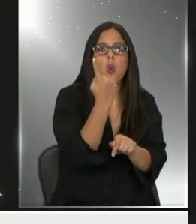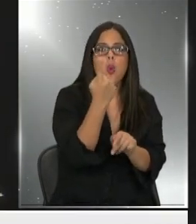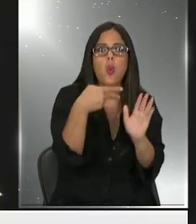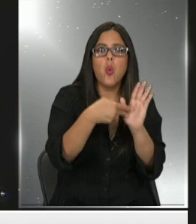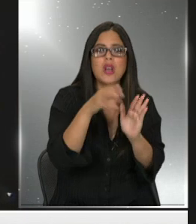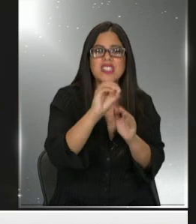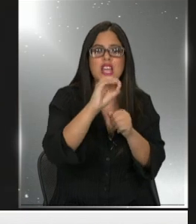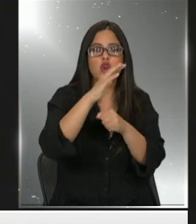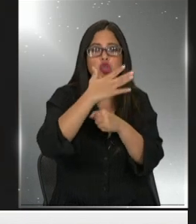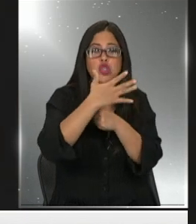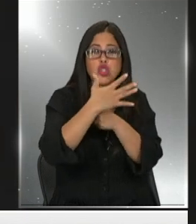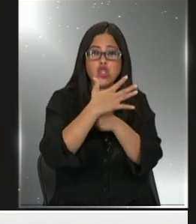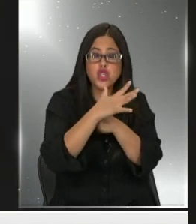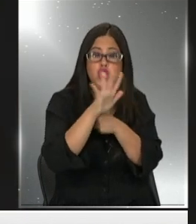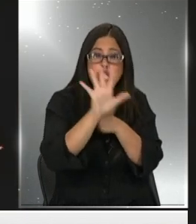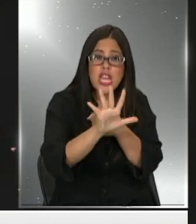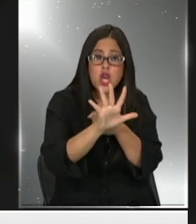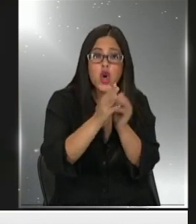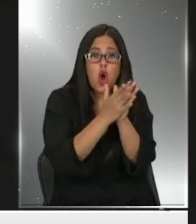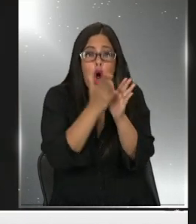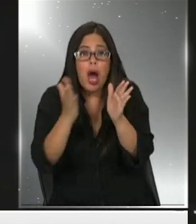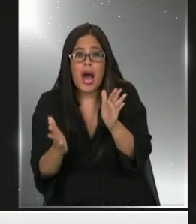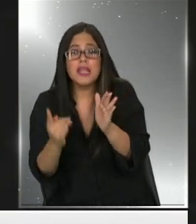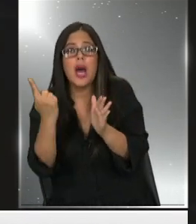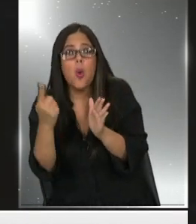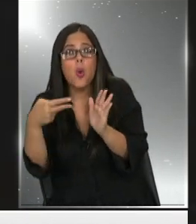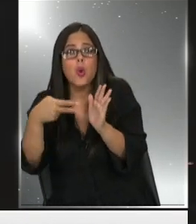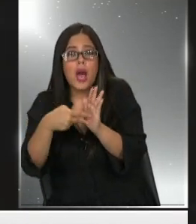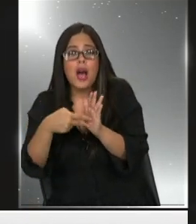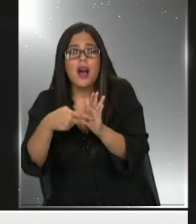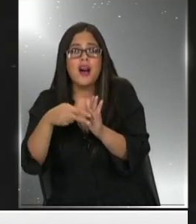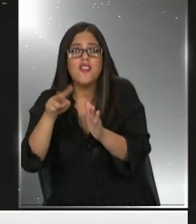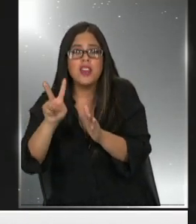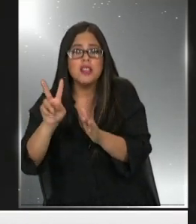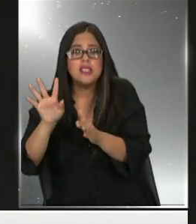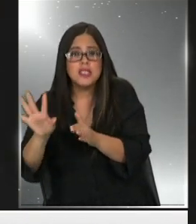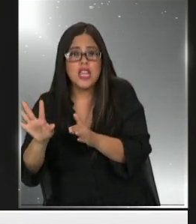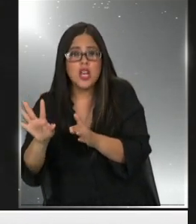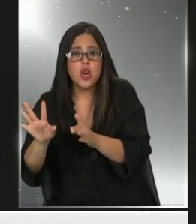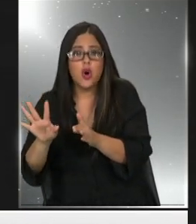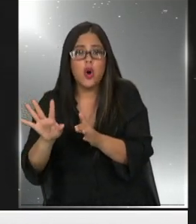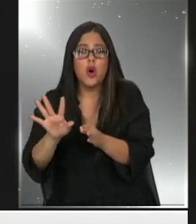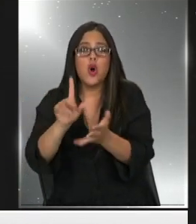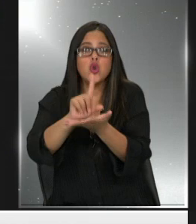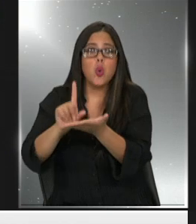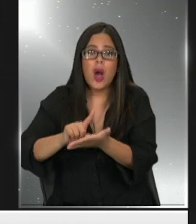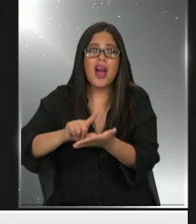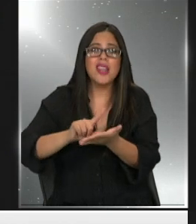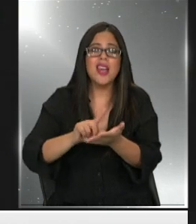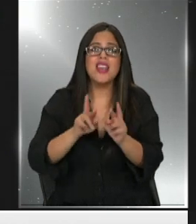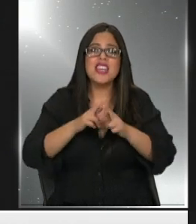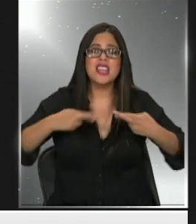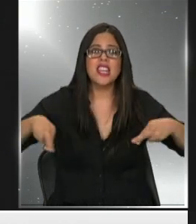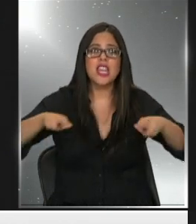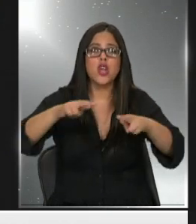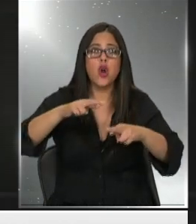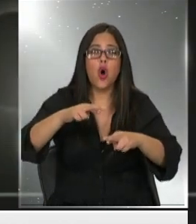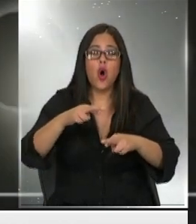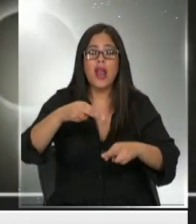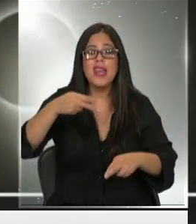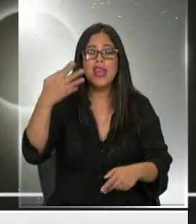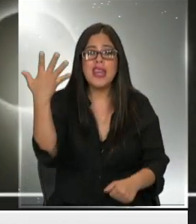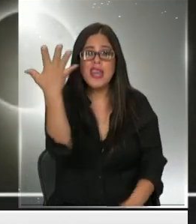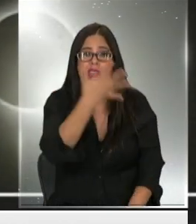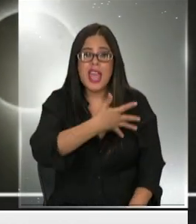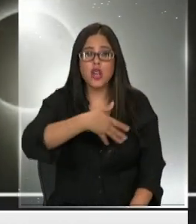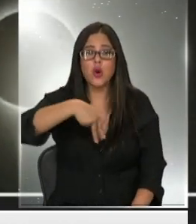las 13:25 hora local. Las provincias de Río Negro y Neuquén también estuvieron en primera fila a nivel